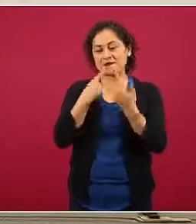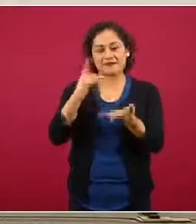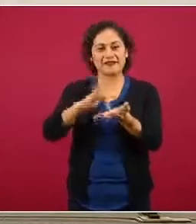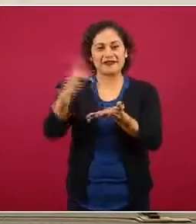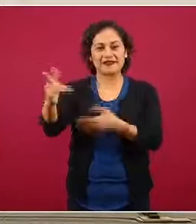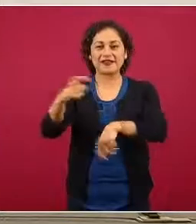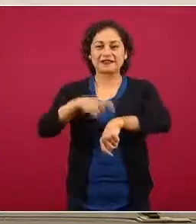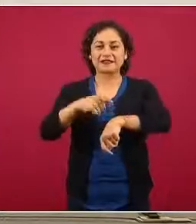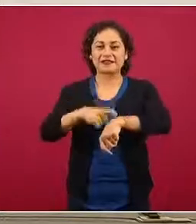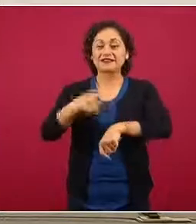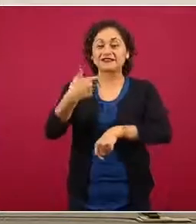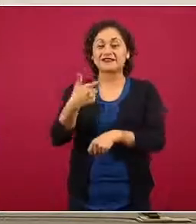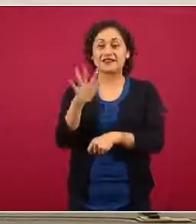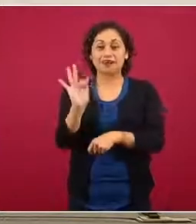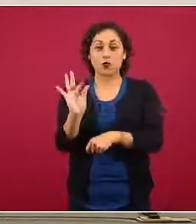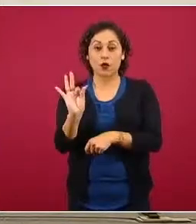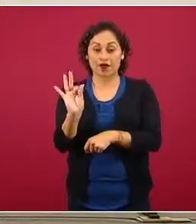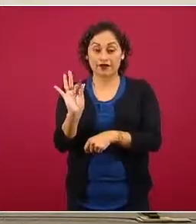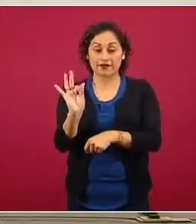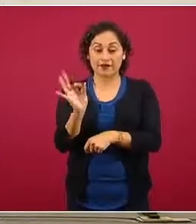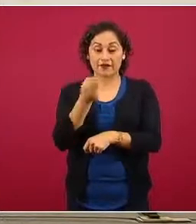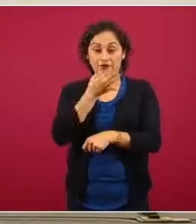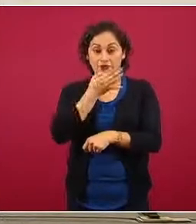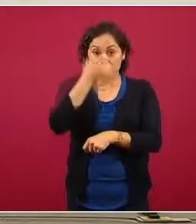las 19:40 horas.